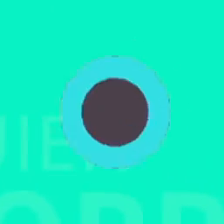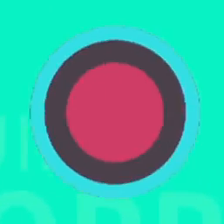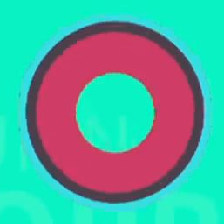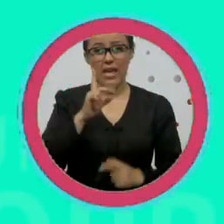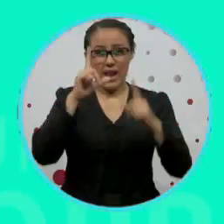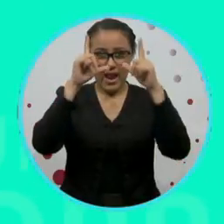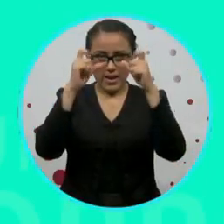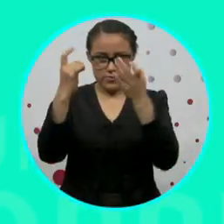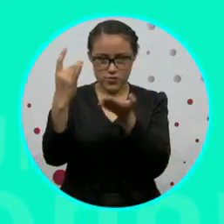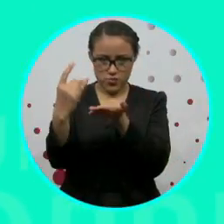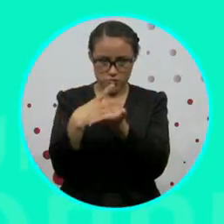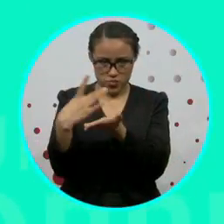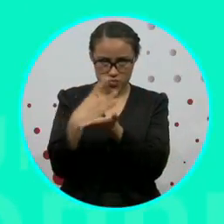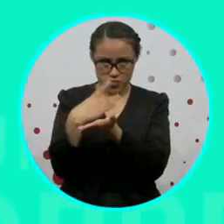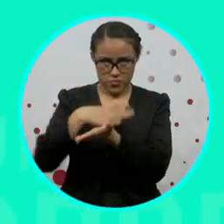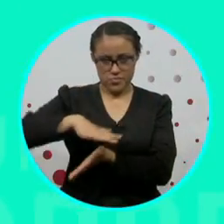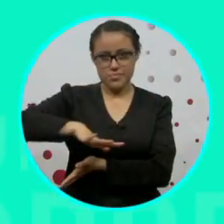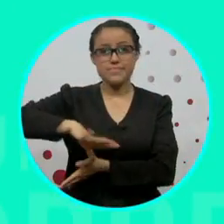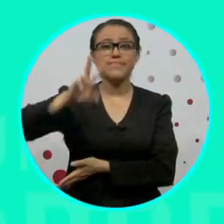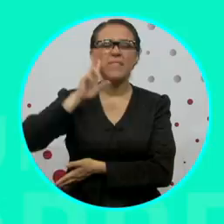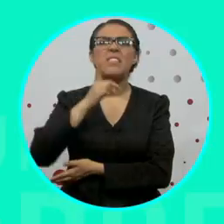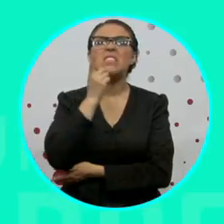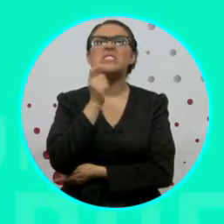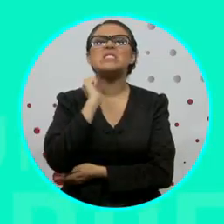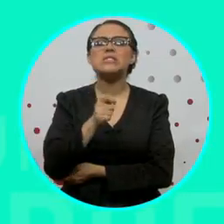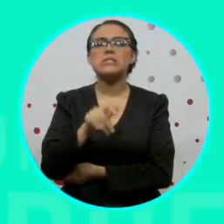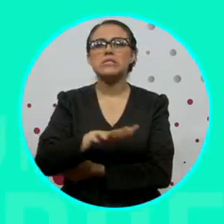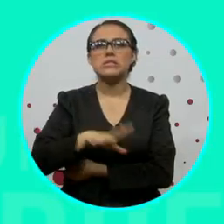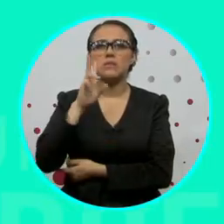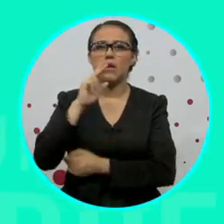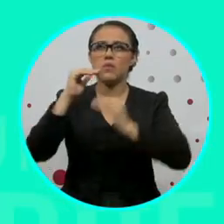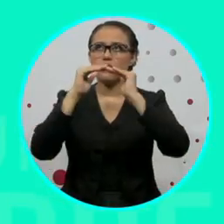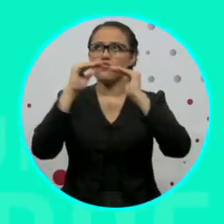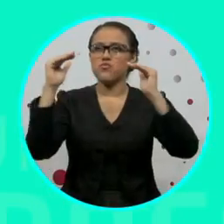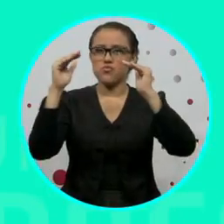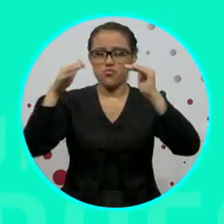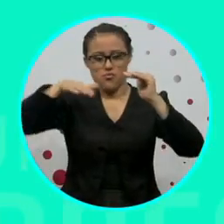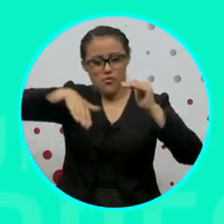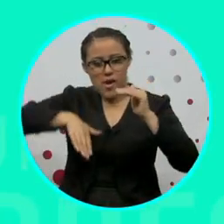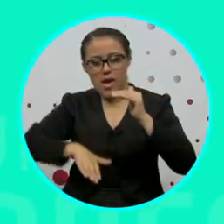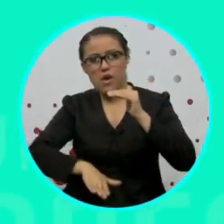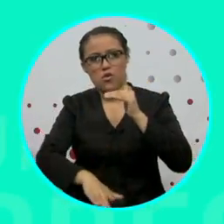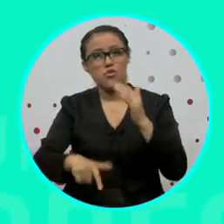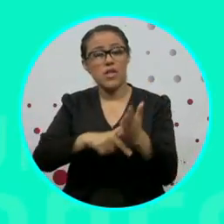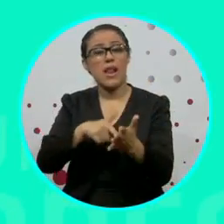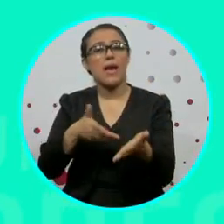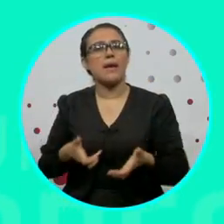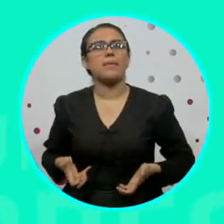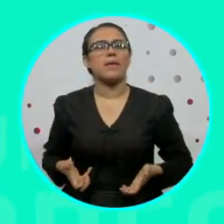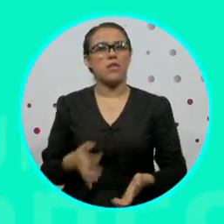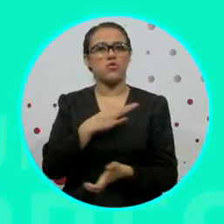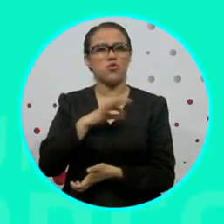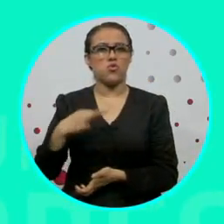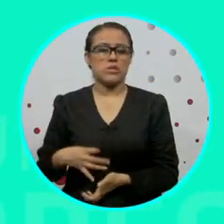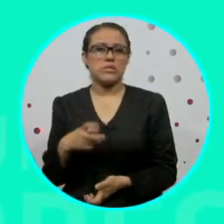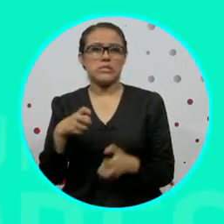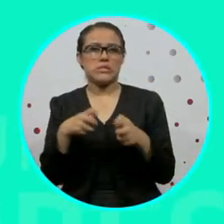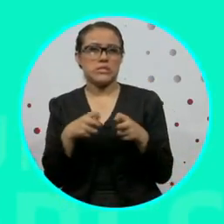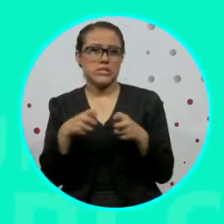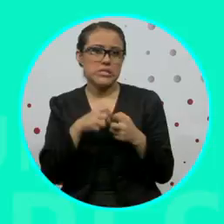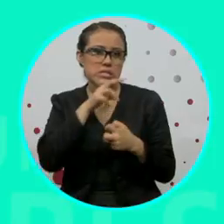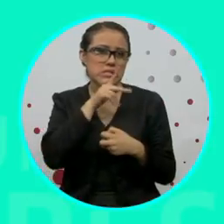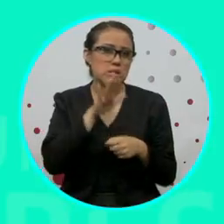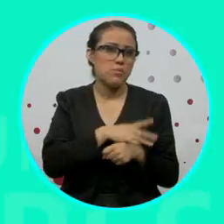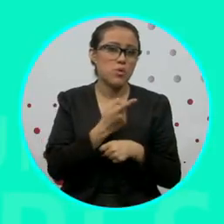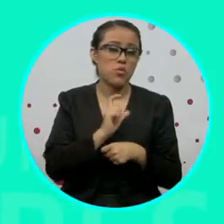Las fotos que llegaron a la redacción del programa reportan una de las losas del paso a desnivel de la avenida Toluca. Estoy muy preocupada, porque al